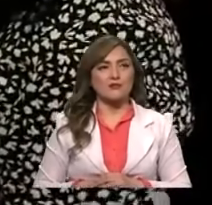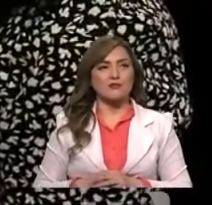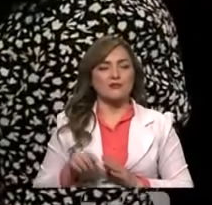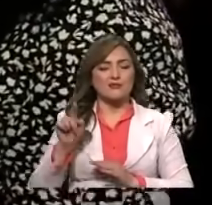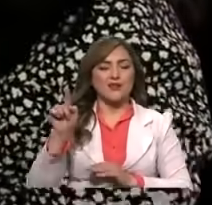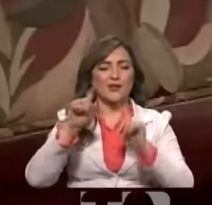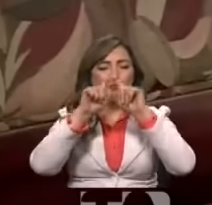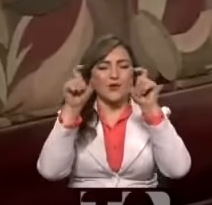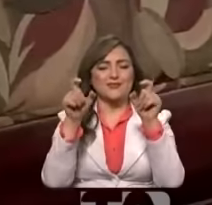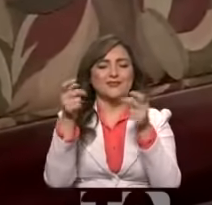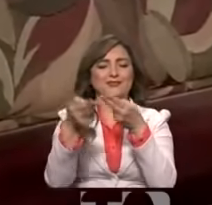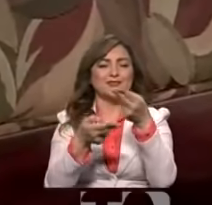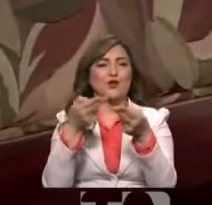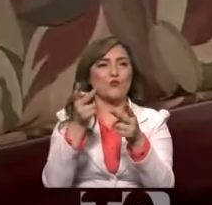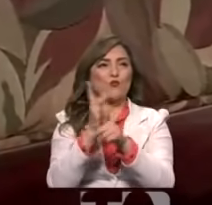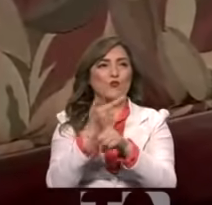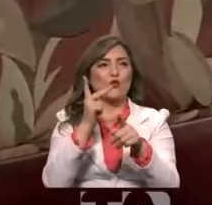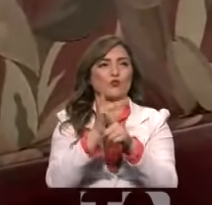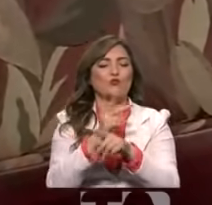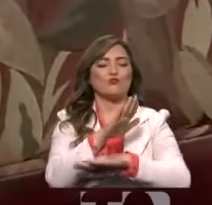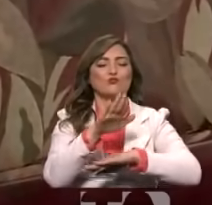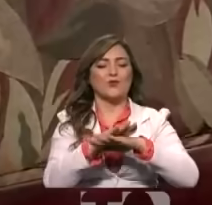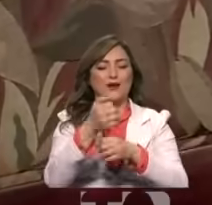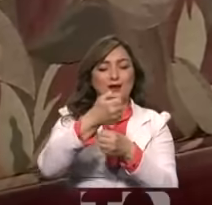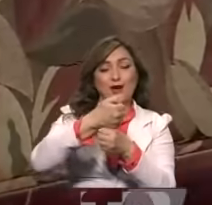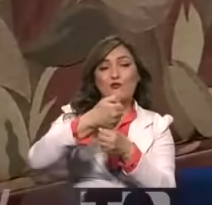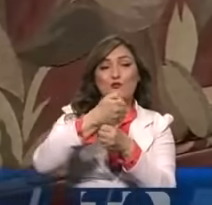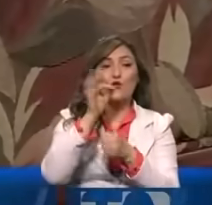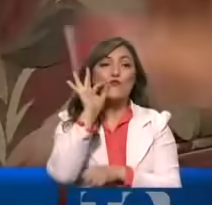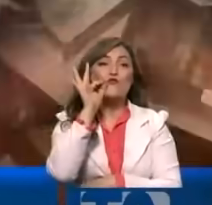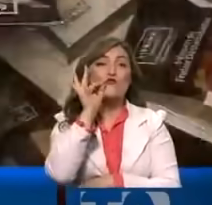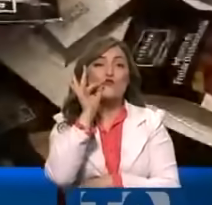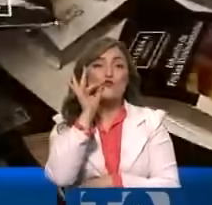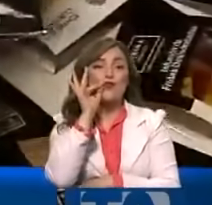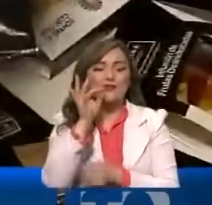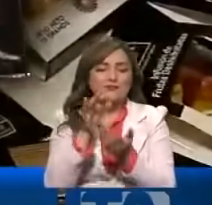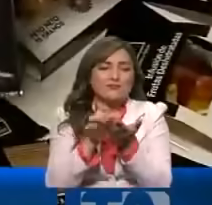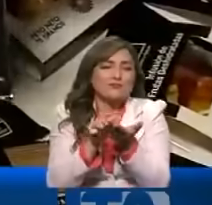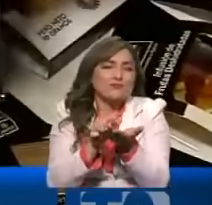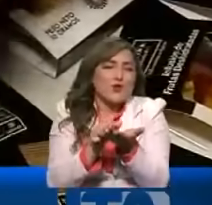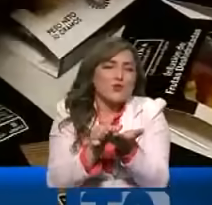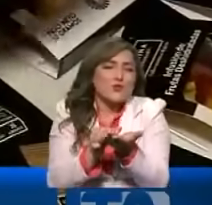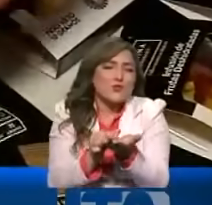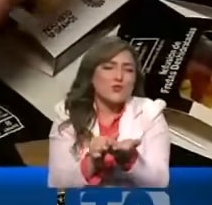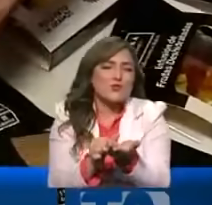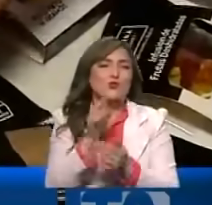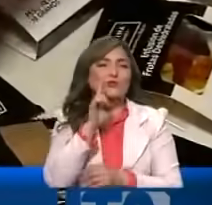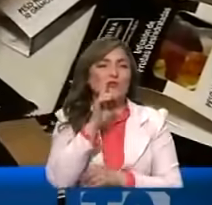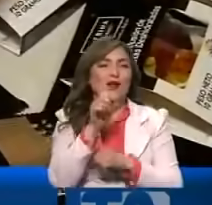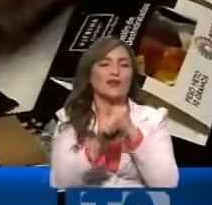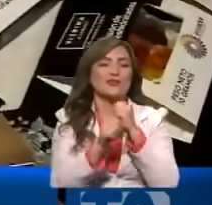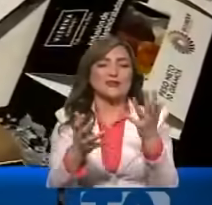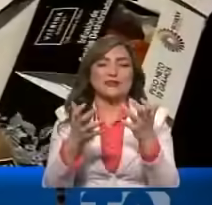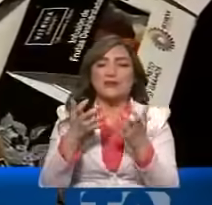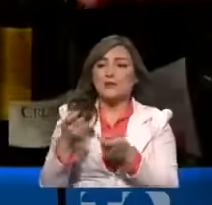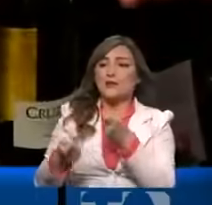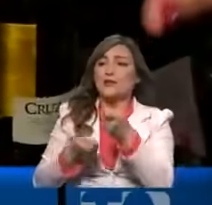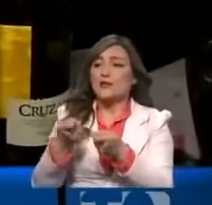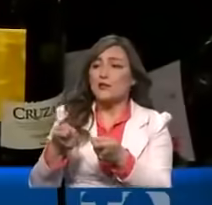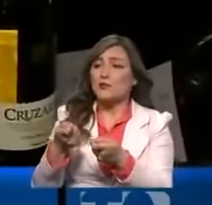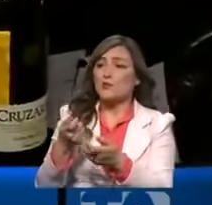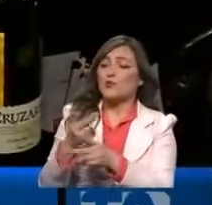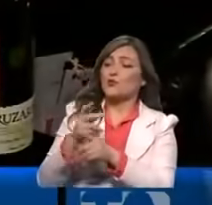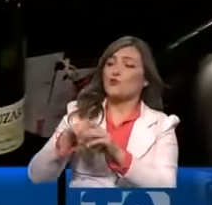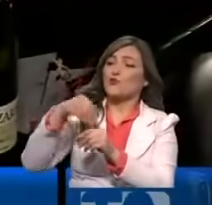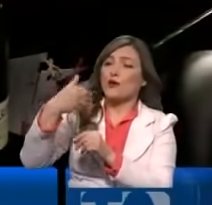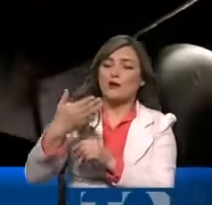una microempresa en la que vende productos derivados del café y frutas deshidratadas. Hace 5 años intenta exportar, pero la cantidad de